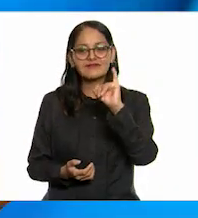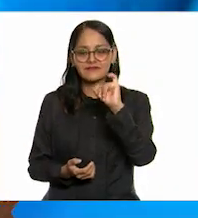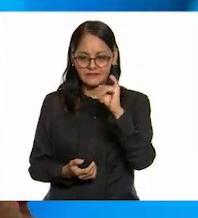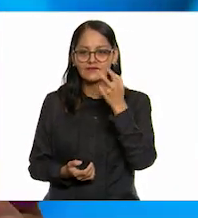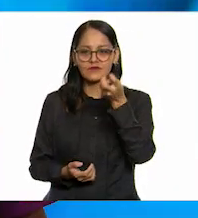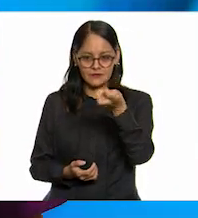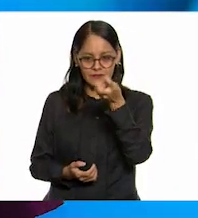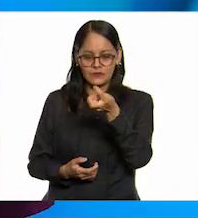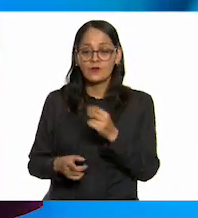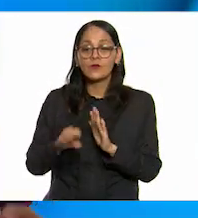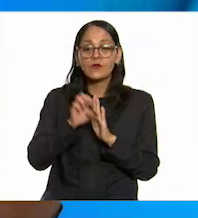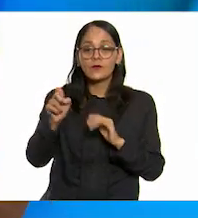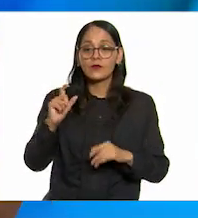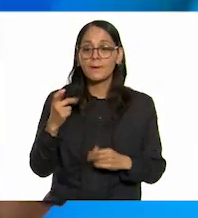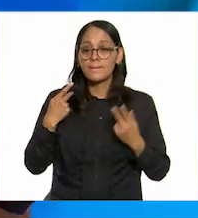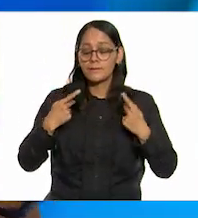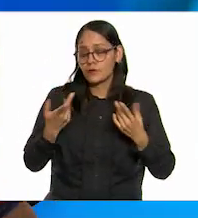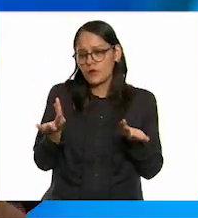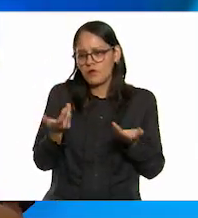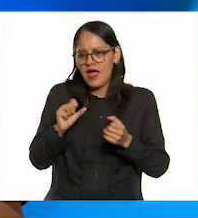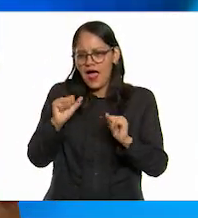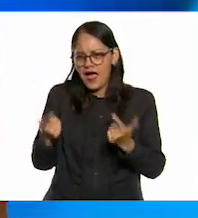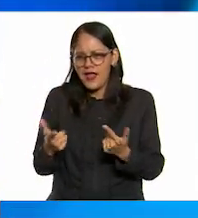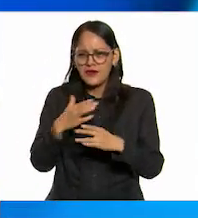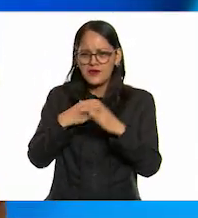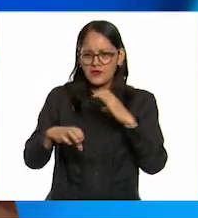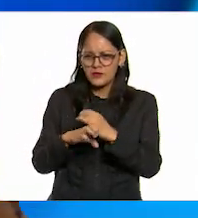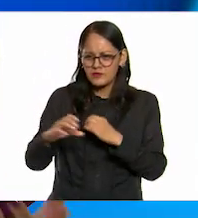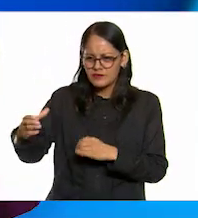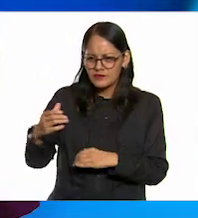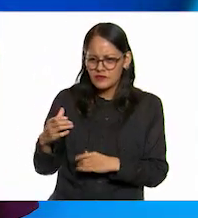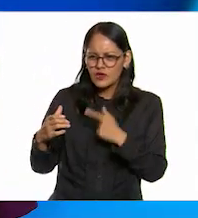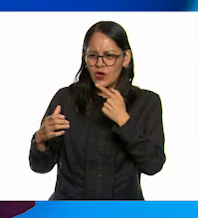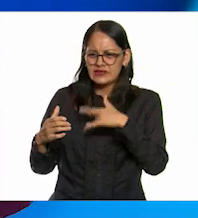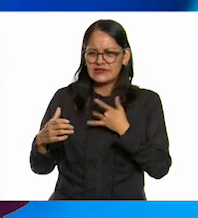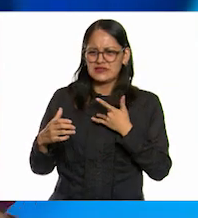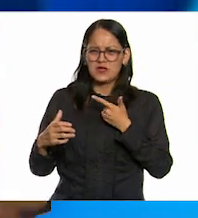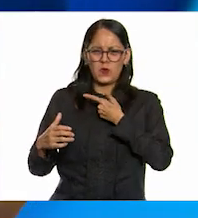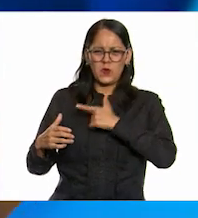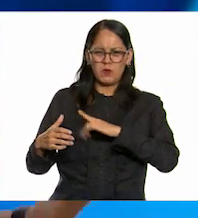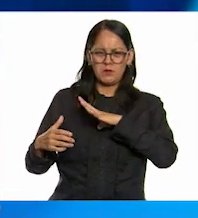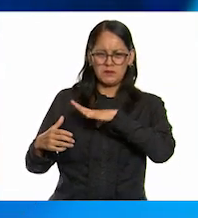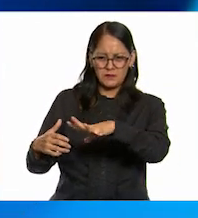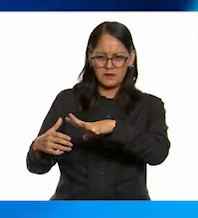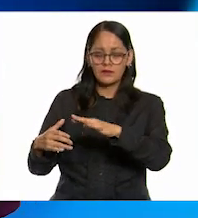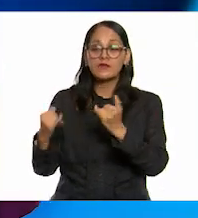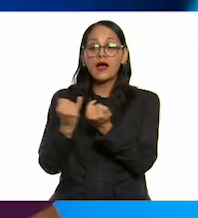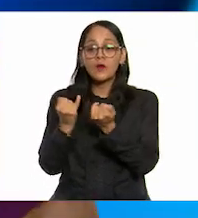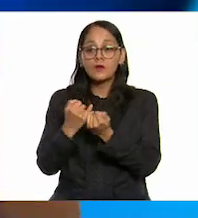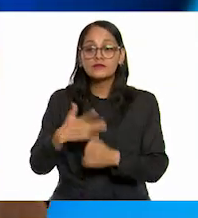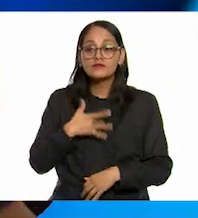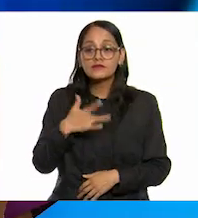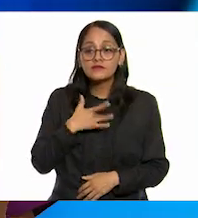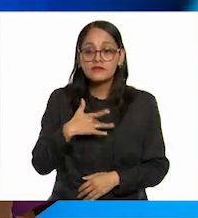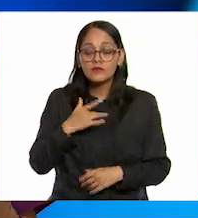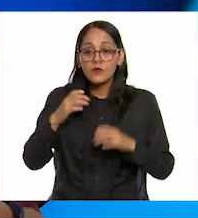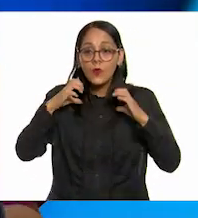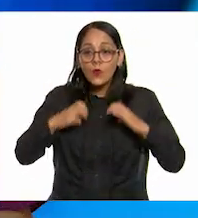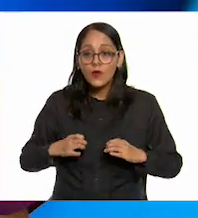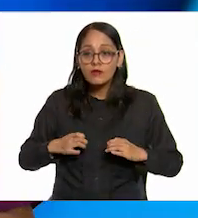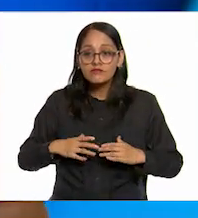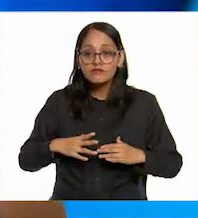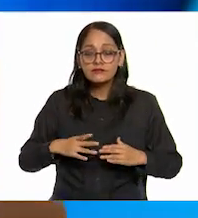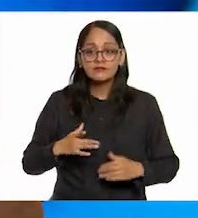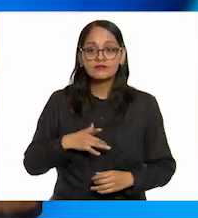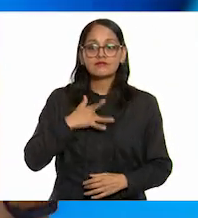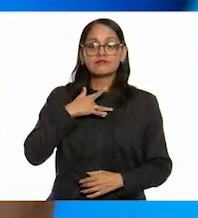Es entonces cuando alguna de las cosas que nos producen rechazo, además de tener una reacción fisiológica,